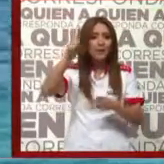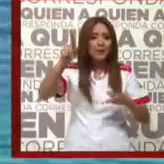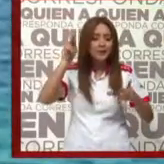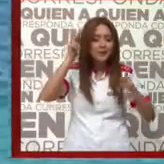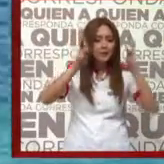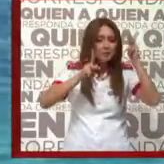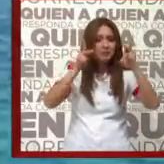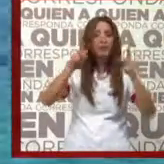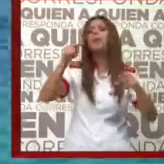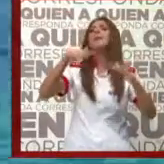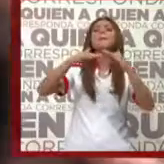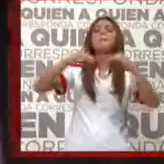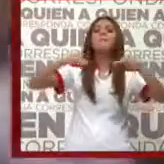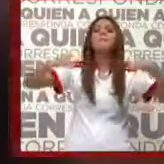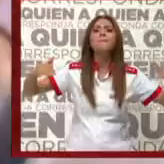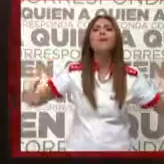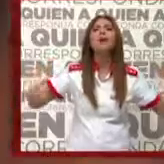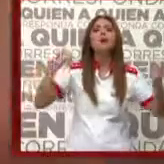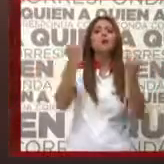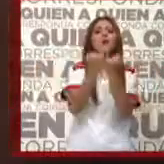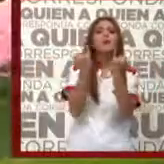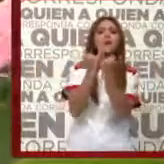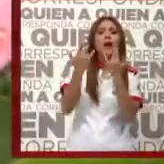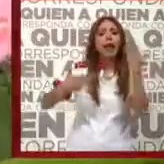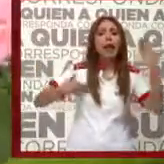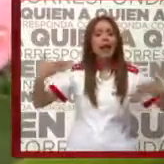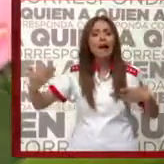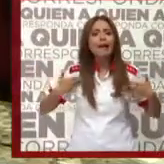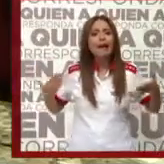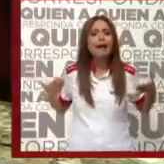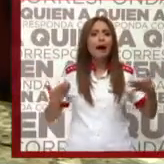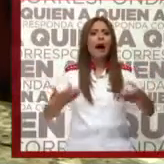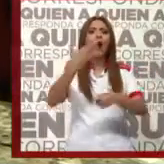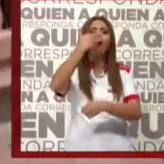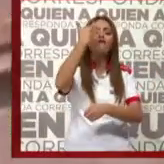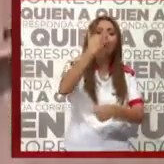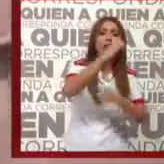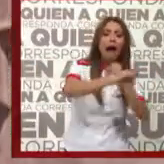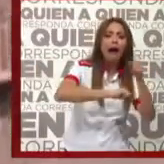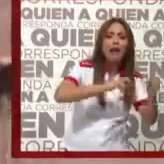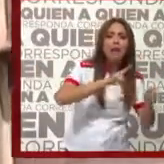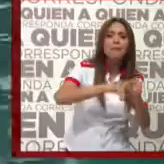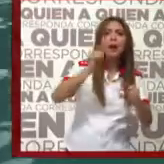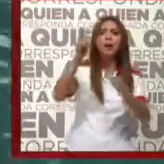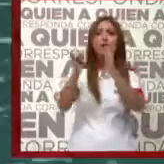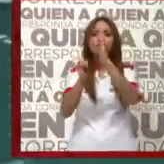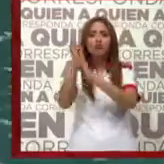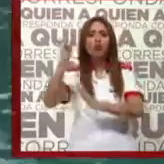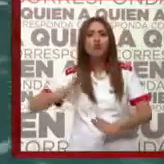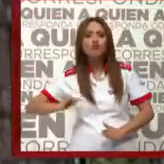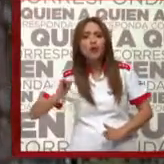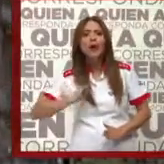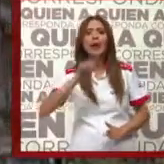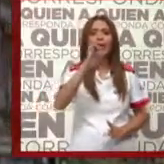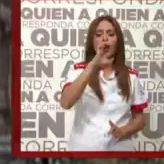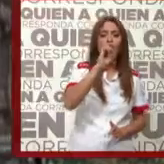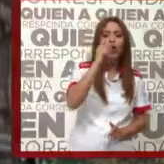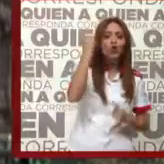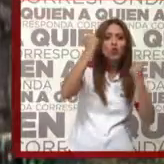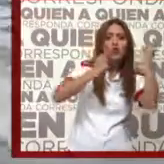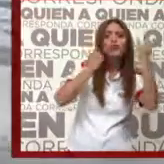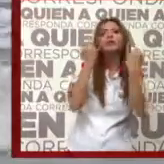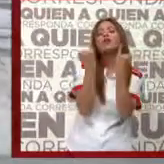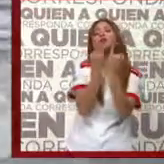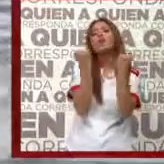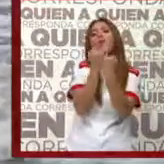cálidas playas y mares la alegría en sus calles la flora y fauna los vestigios históricos el ecoturismo o las grandes ciudades